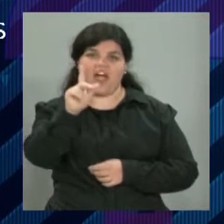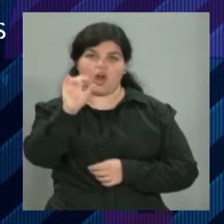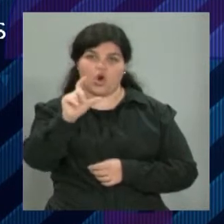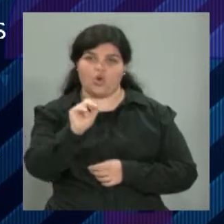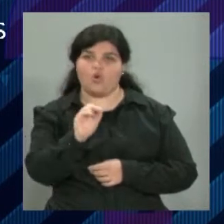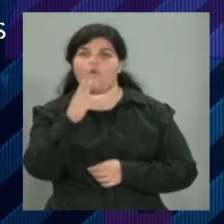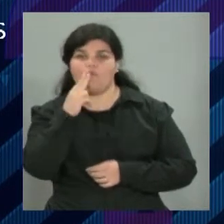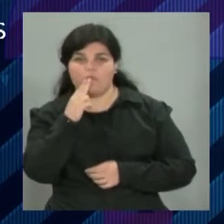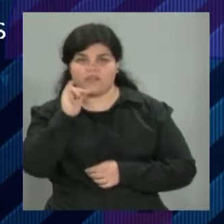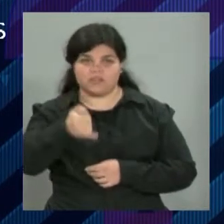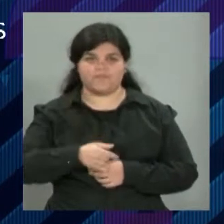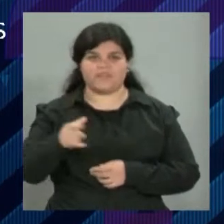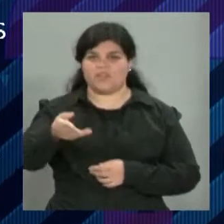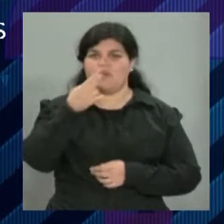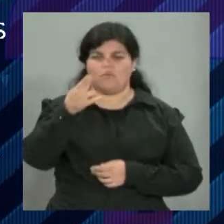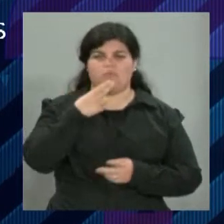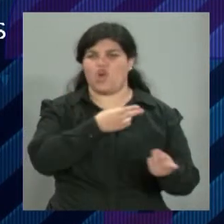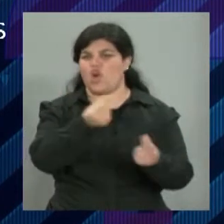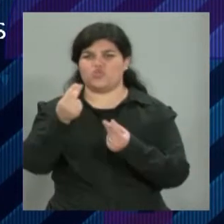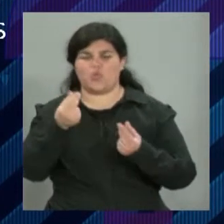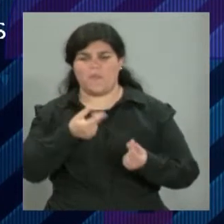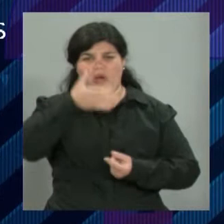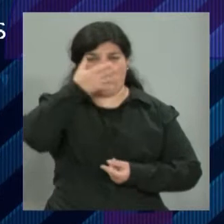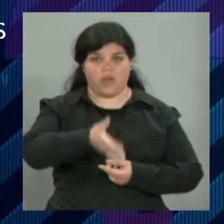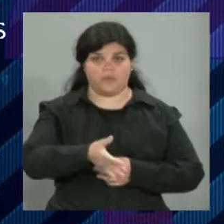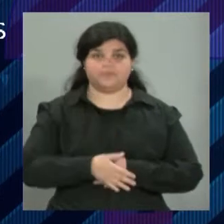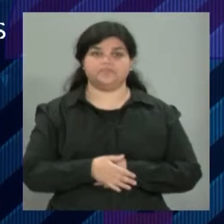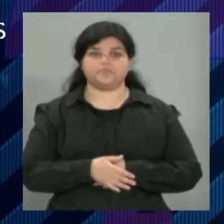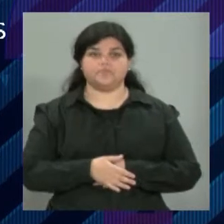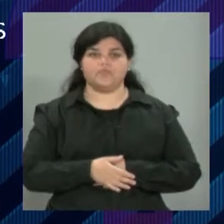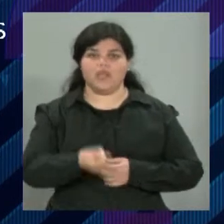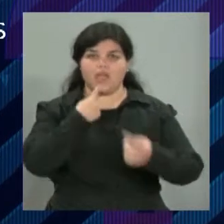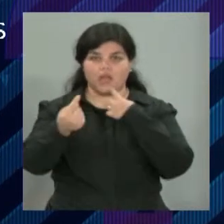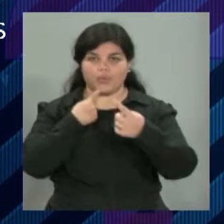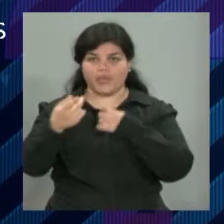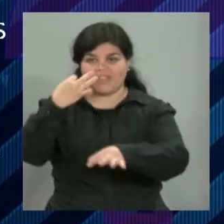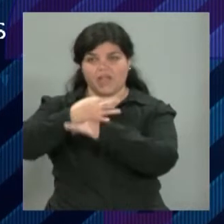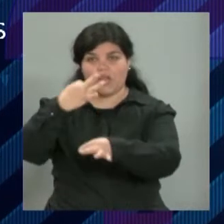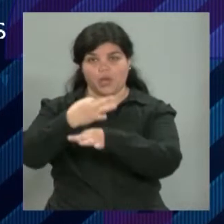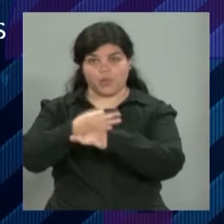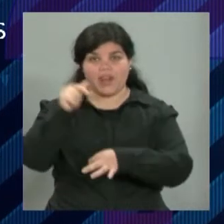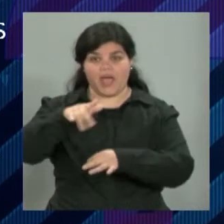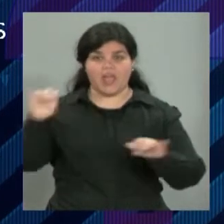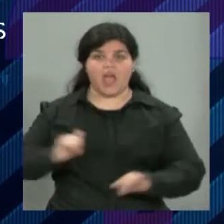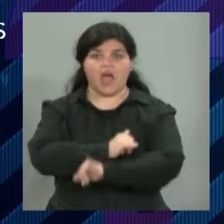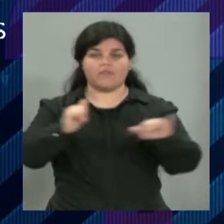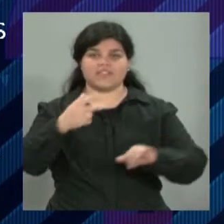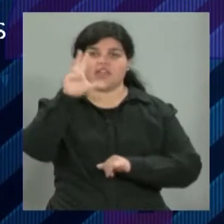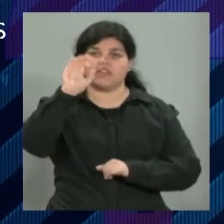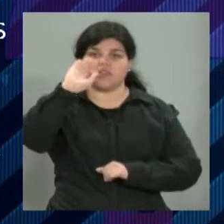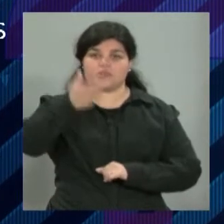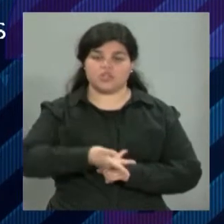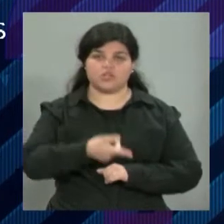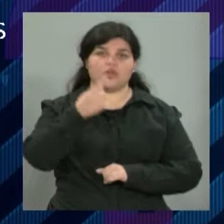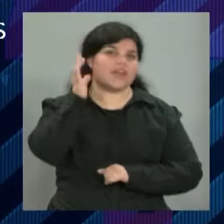de consumo más altas de toda la región. Una encuesta nacional de salud escolar alerta que casi el 30% de los niños y niñas